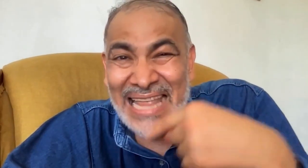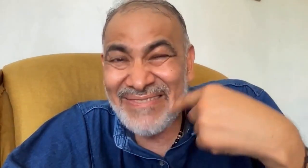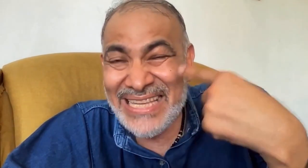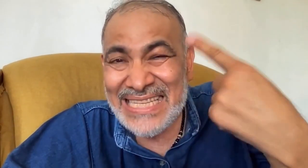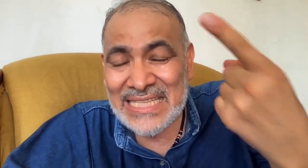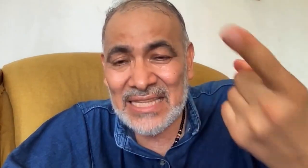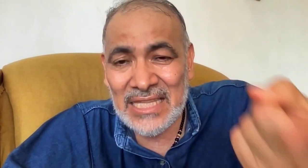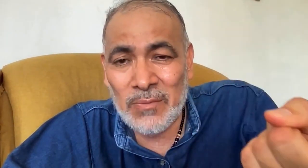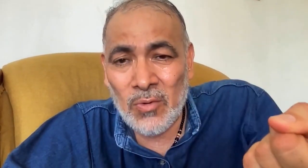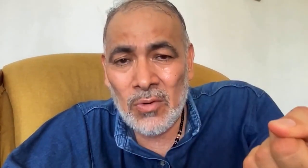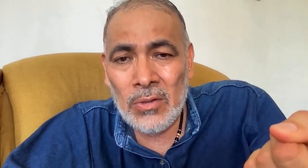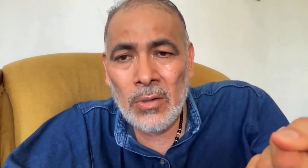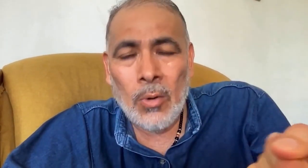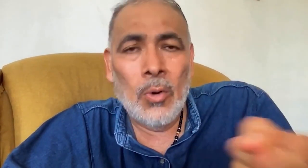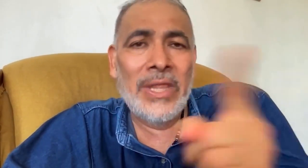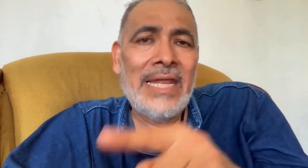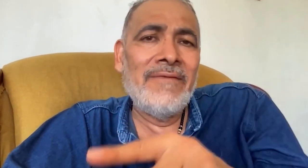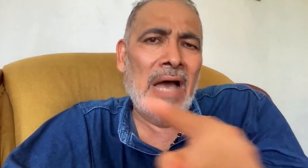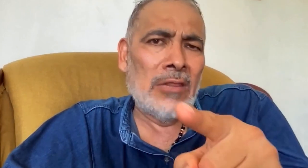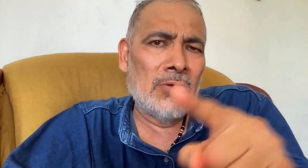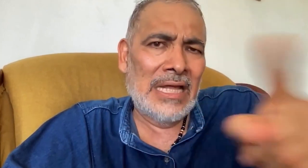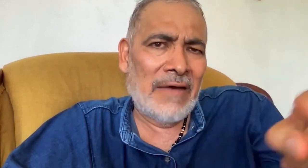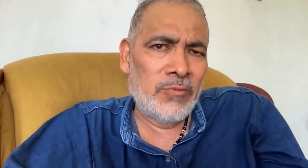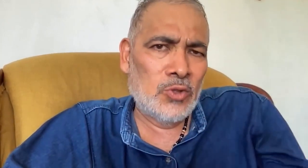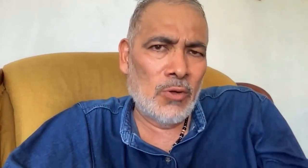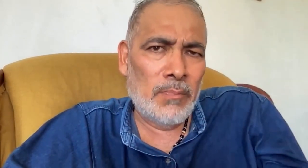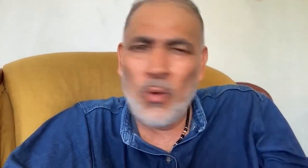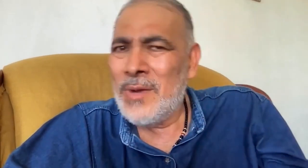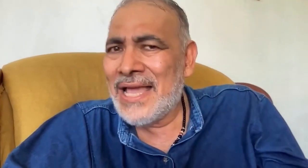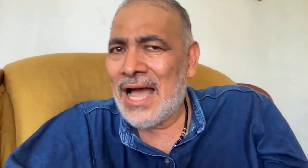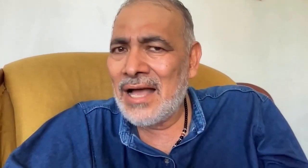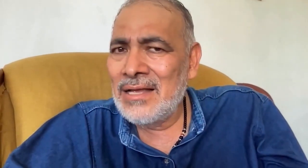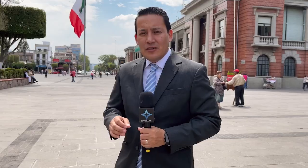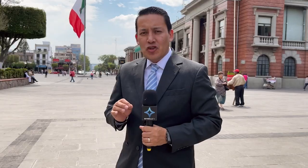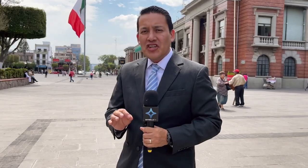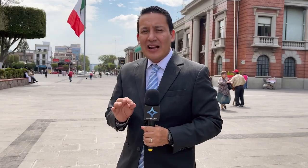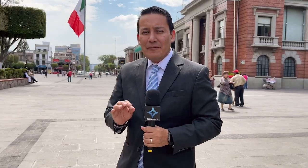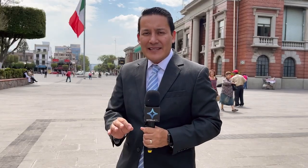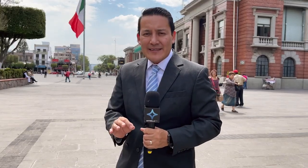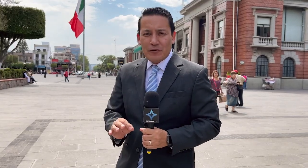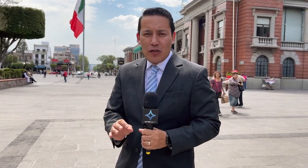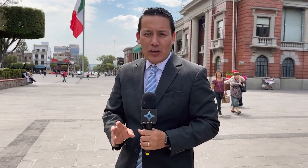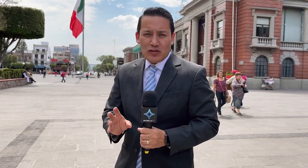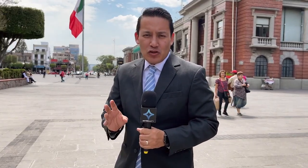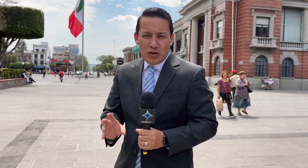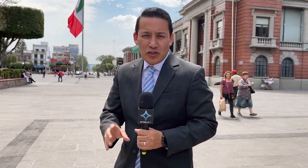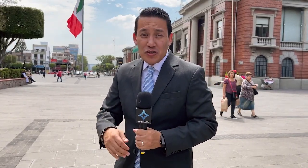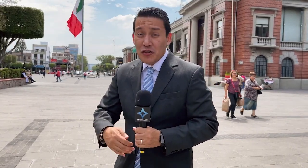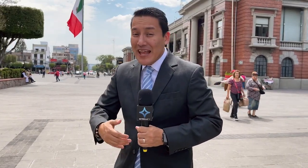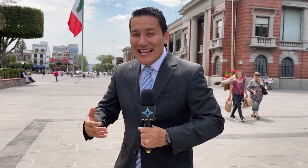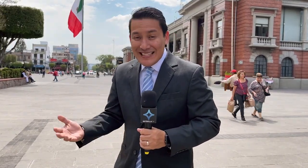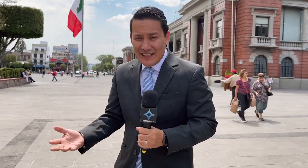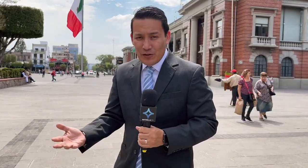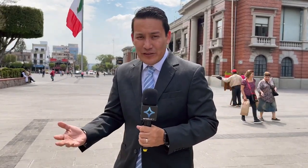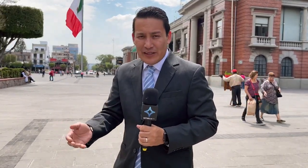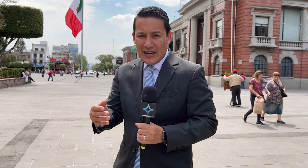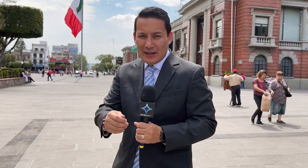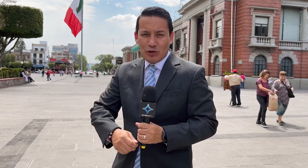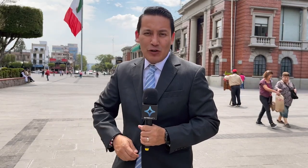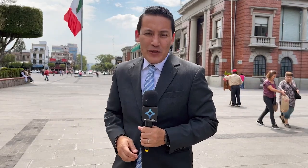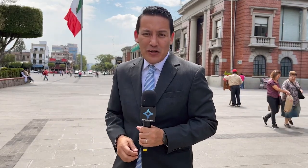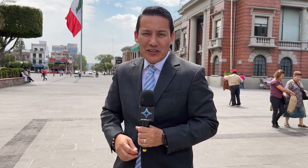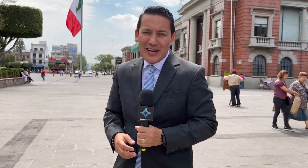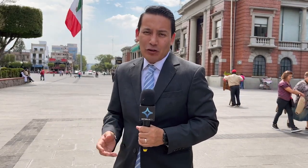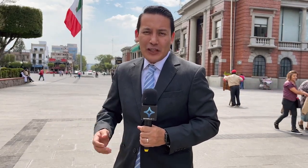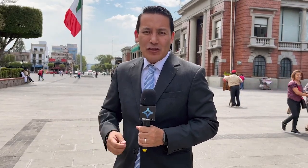propósito administrativo o derivado de la función pública. Xóchitl Gálvez ha asegurado que sus negocios son tan lícitos que el